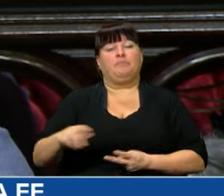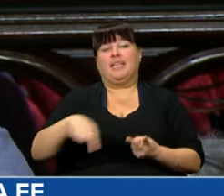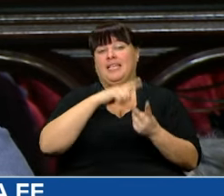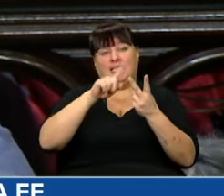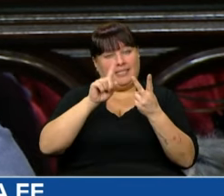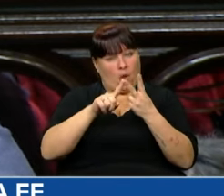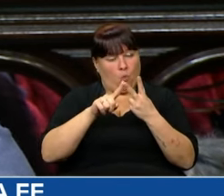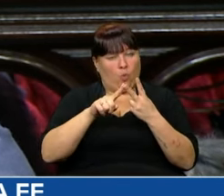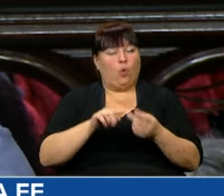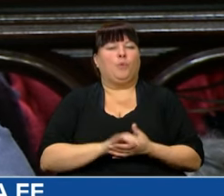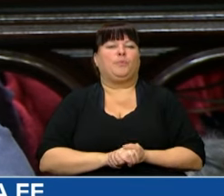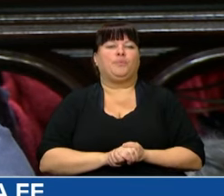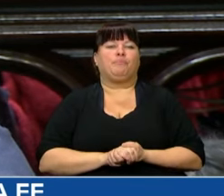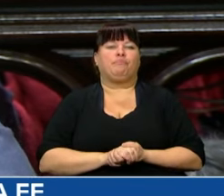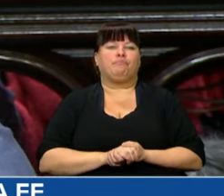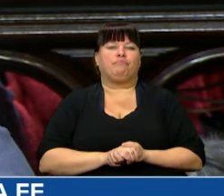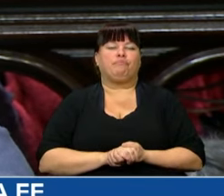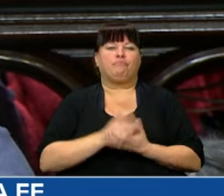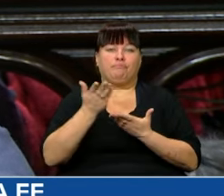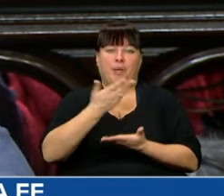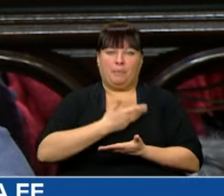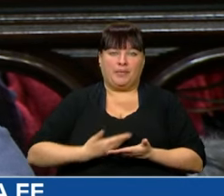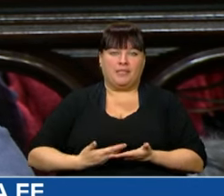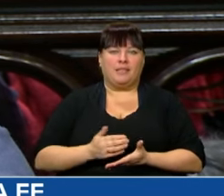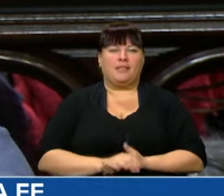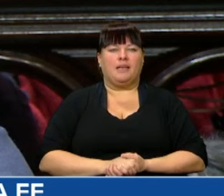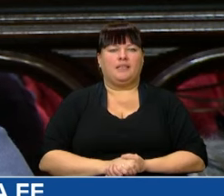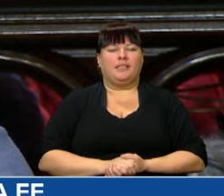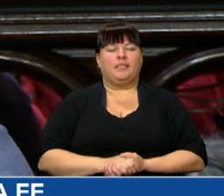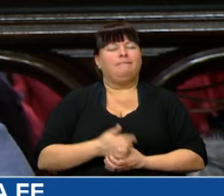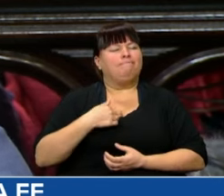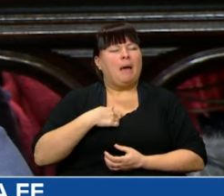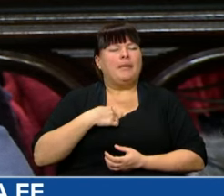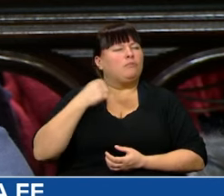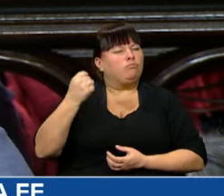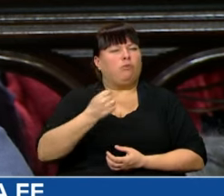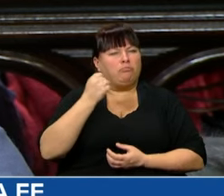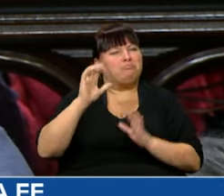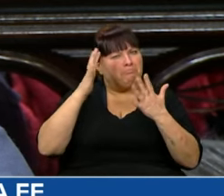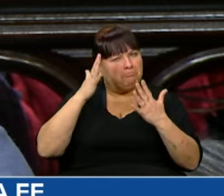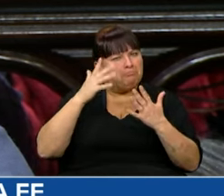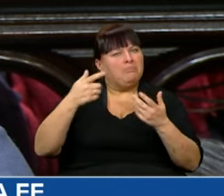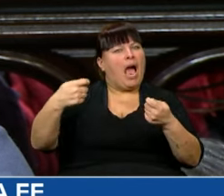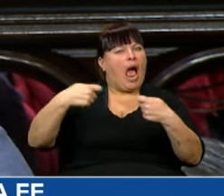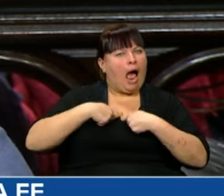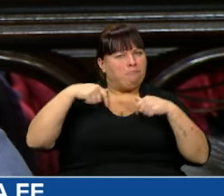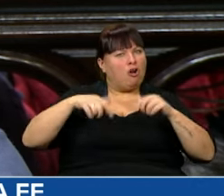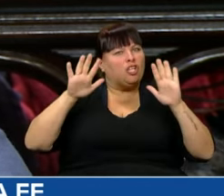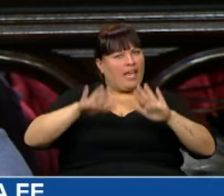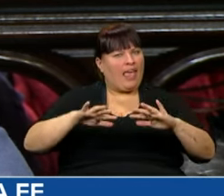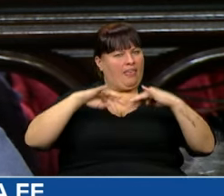En segundo lugar, Presidenta, yo valoro enormemente que nos estén acompañando